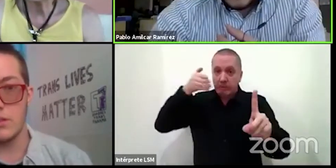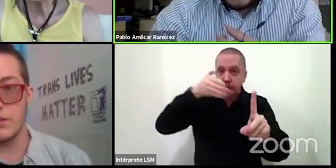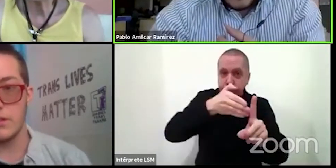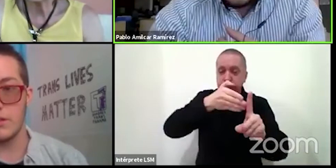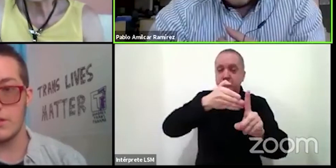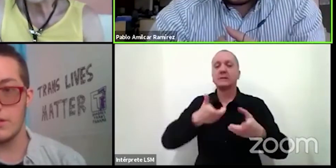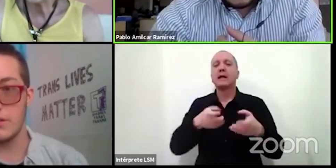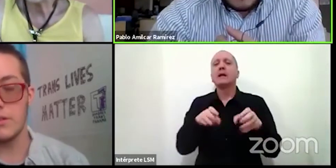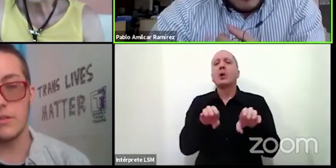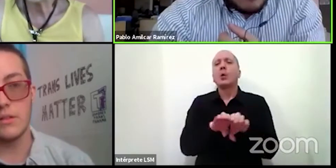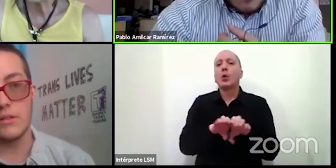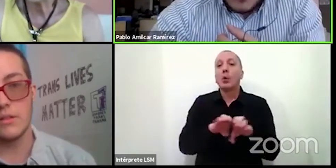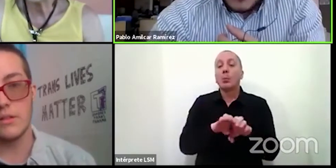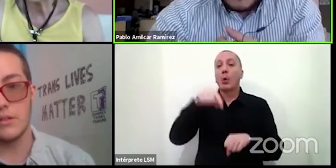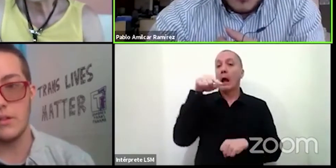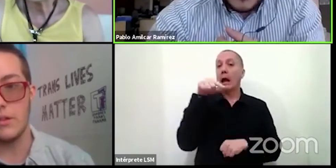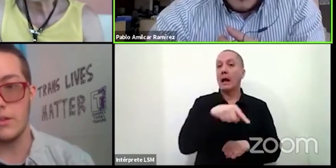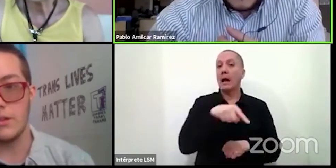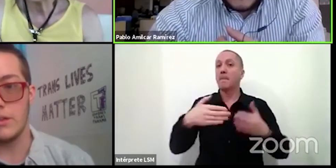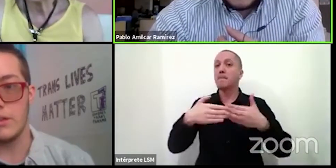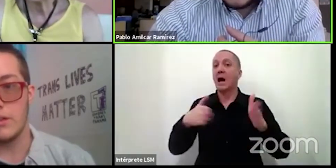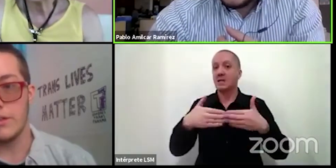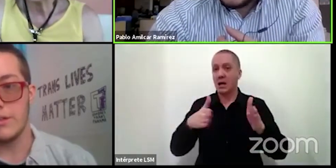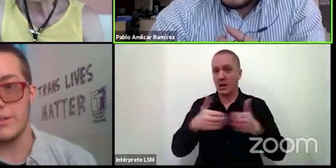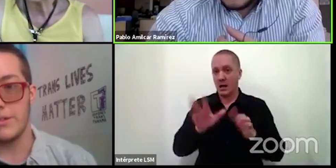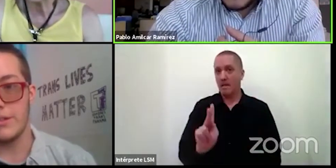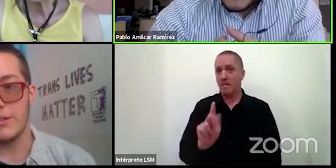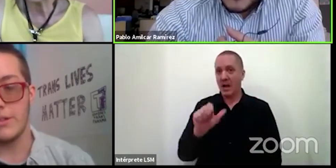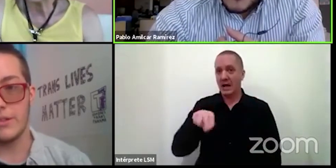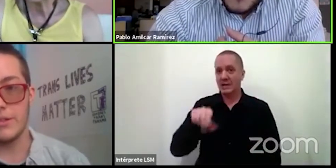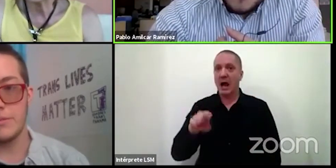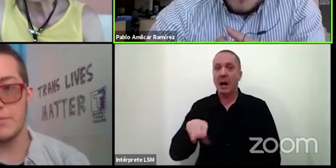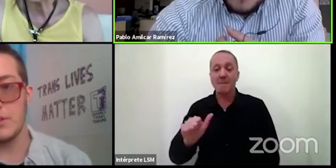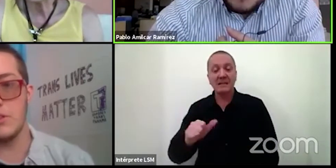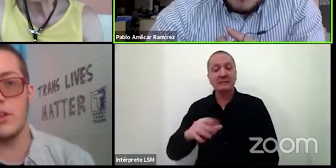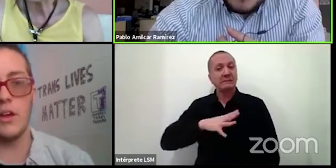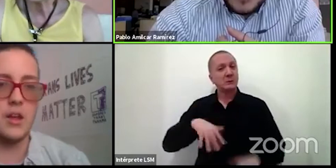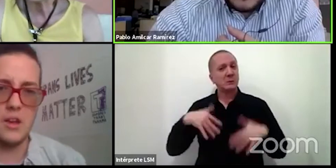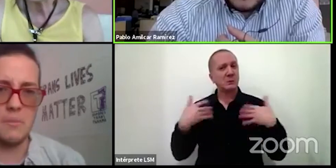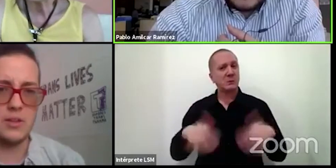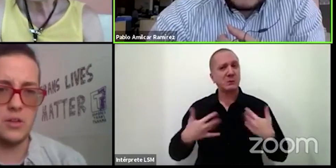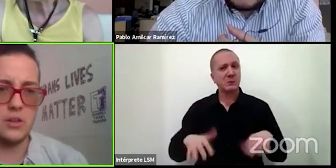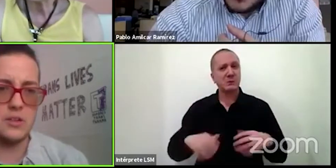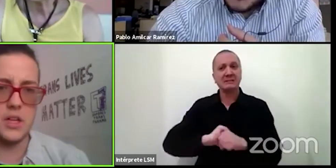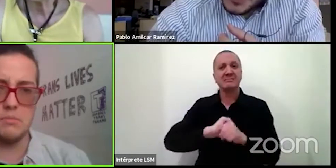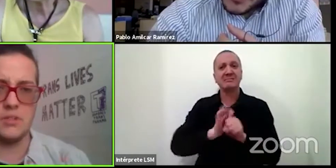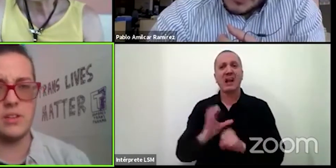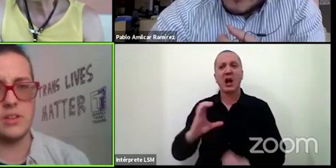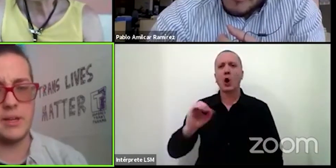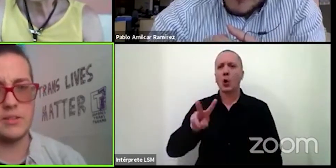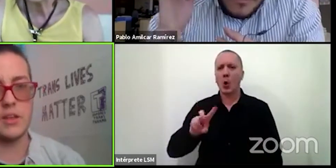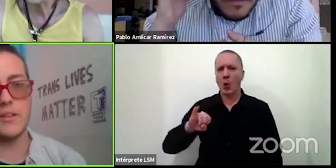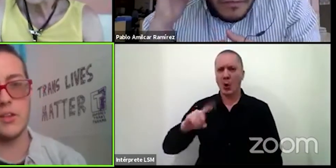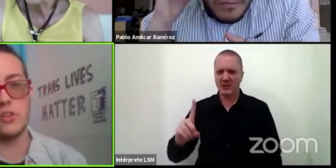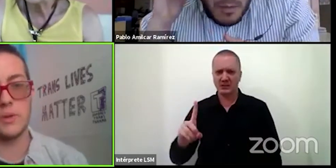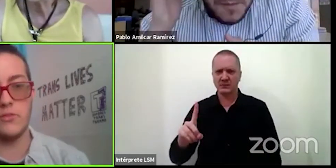en cómo está en Panamá el COVID golpeándonos. Sí, ya pasé las